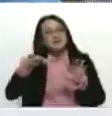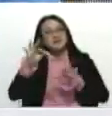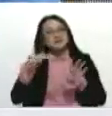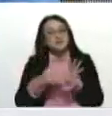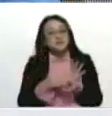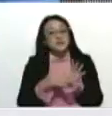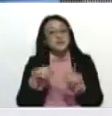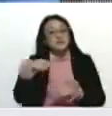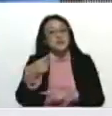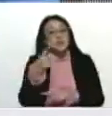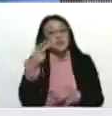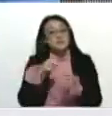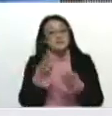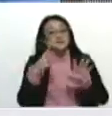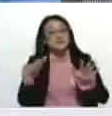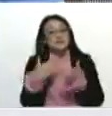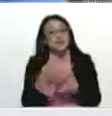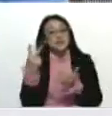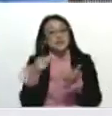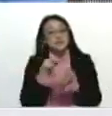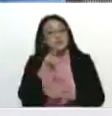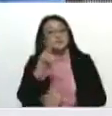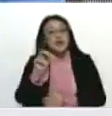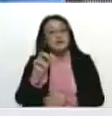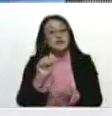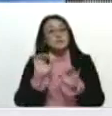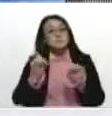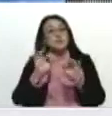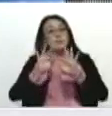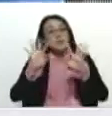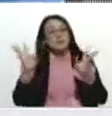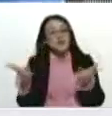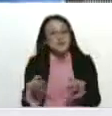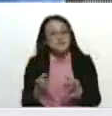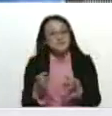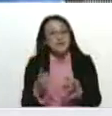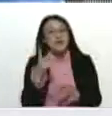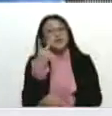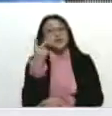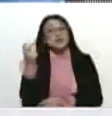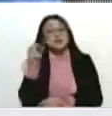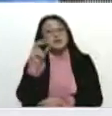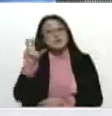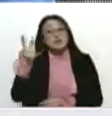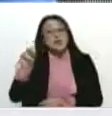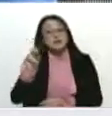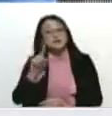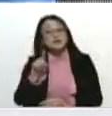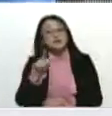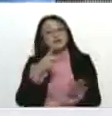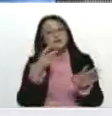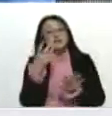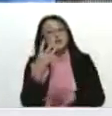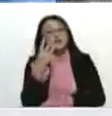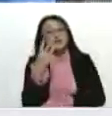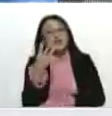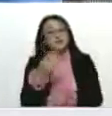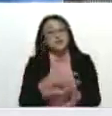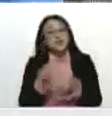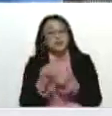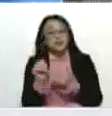en 2019-2020 vino la pandemia y llegamos en el 2020 a 743 millones de dólares. De